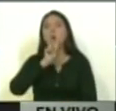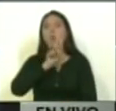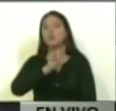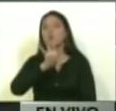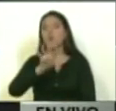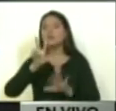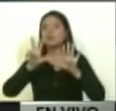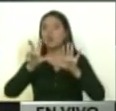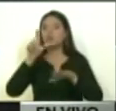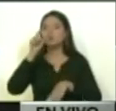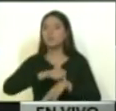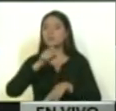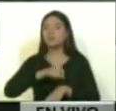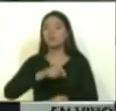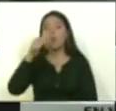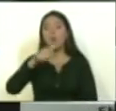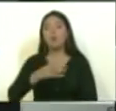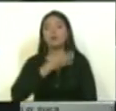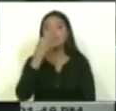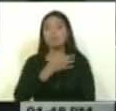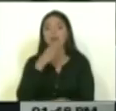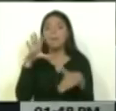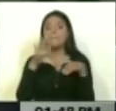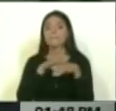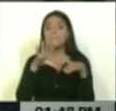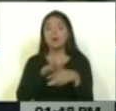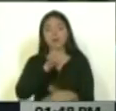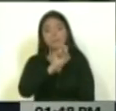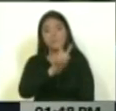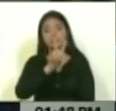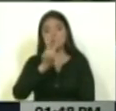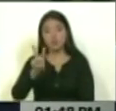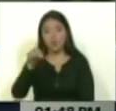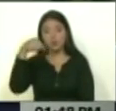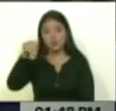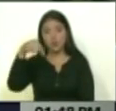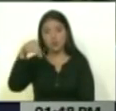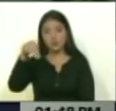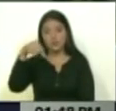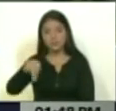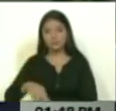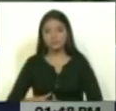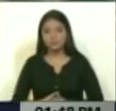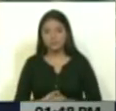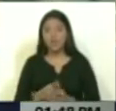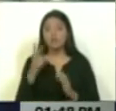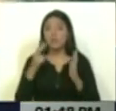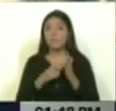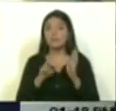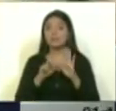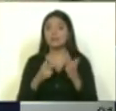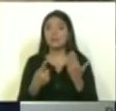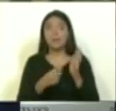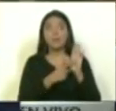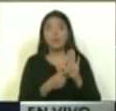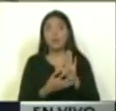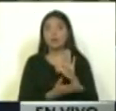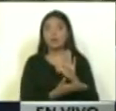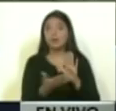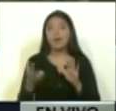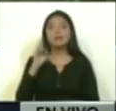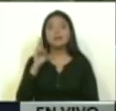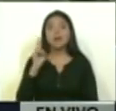1:48 de esta tarde, martes 22 de noviembre. 2016. Estamos transmitiendo por